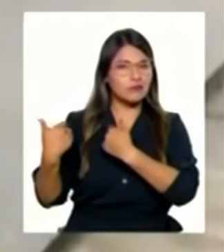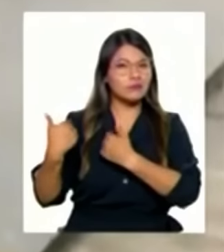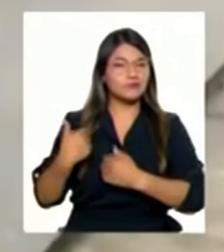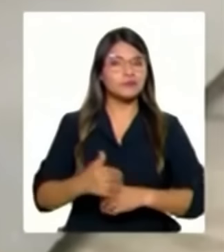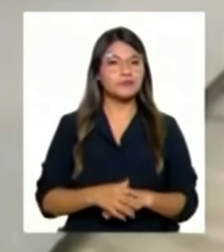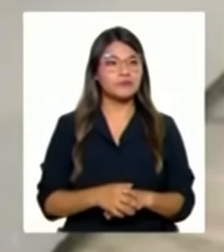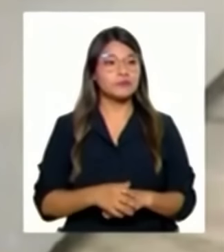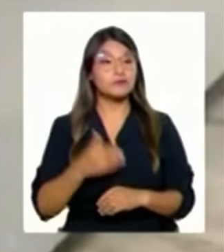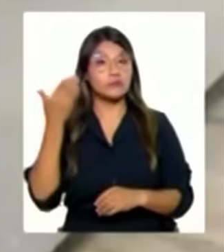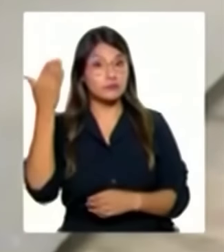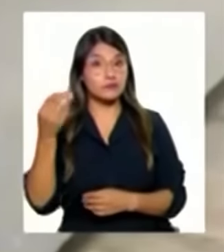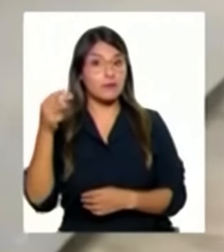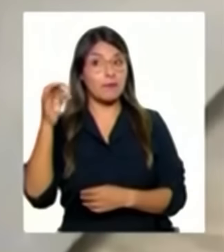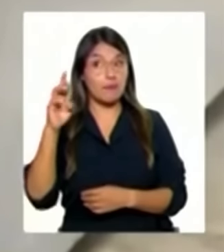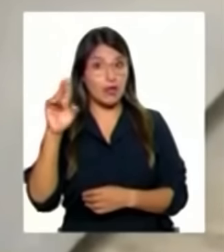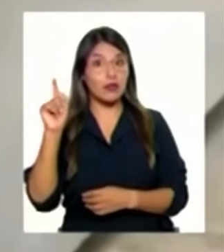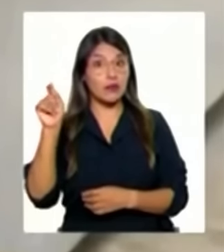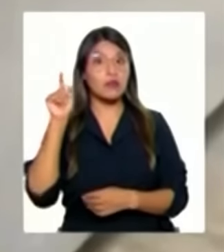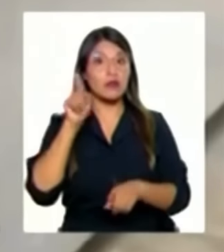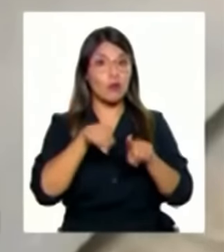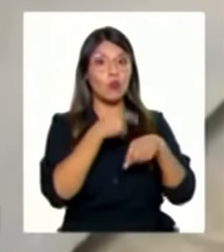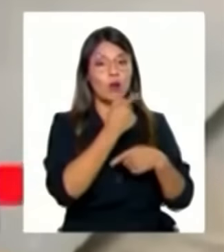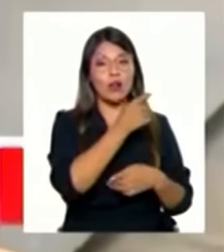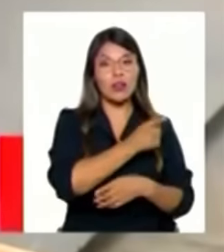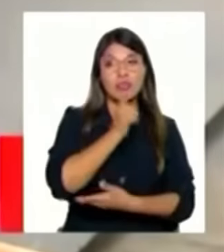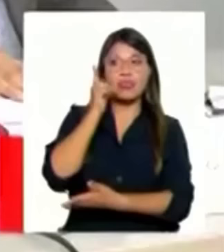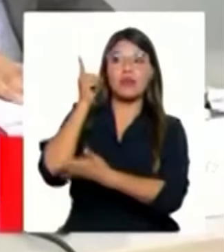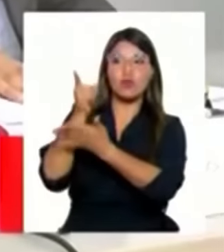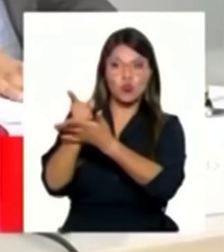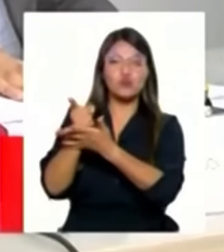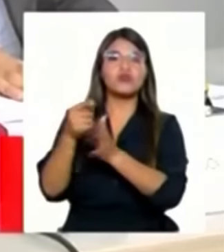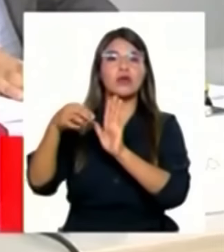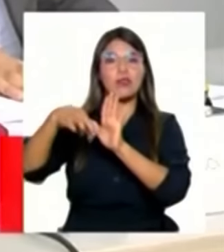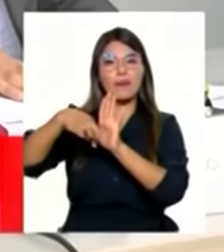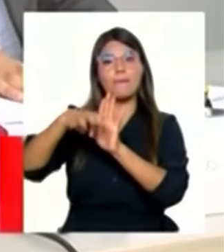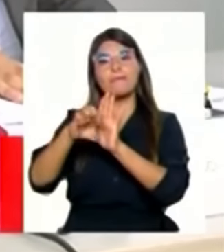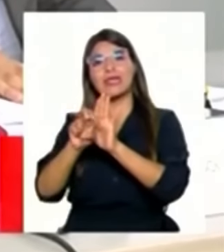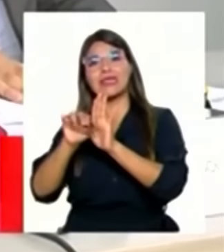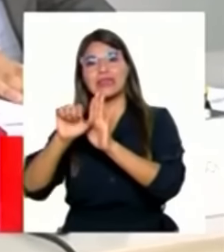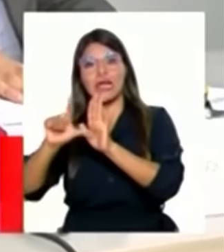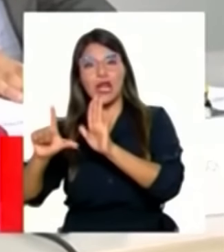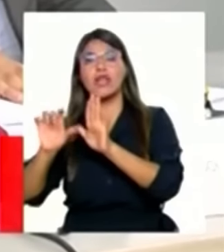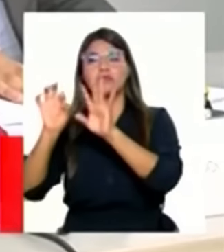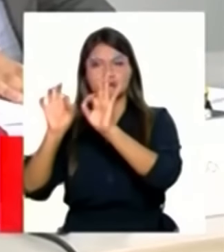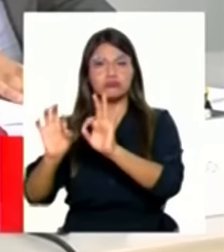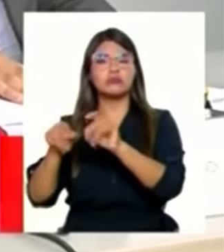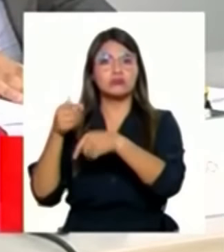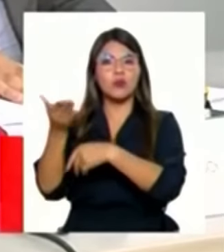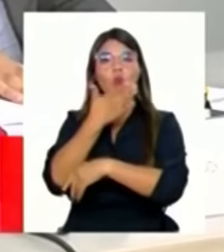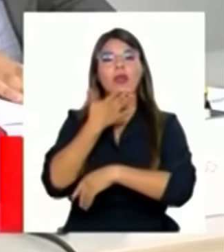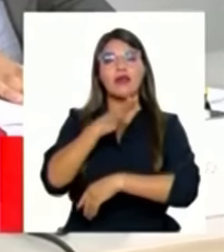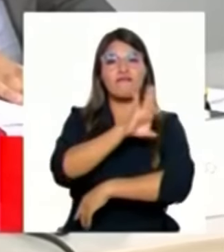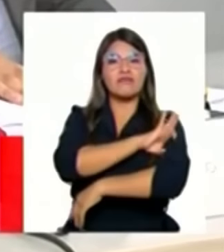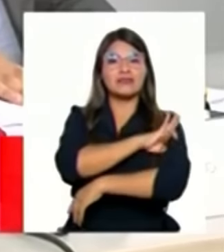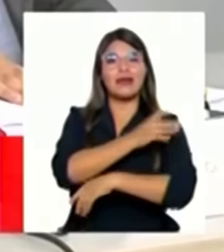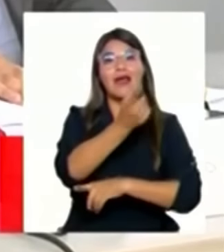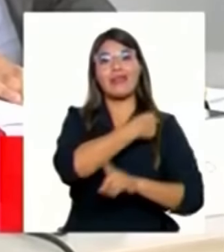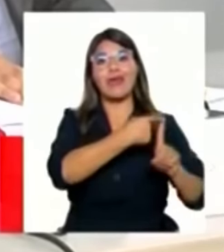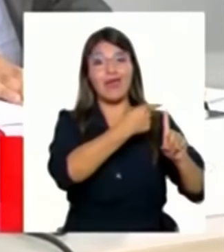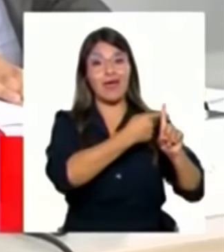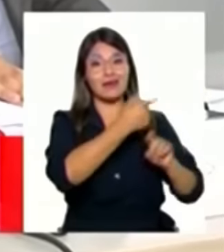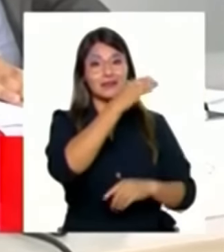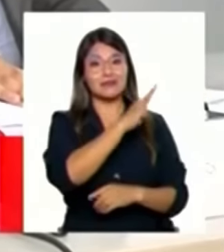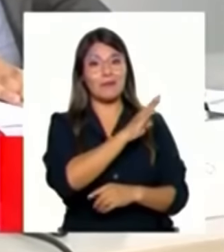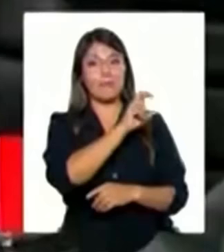La fiscal Marita Barreto fue denunciada penalmente. La defensa de la suspendida fiscal Patricia Benavides las indica de haber